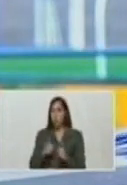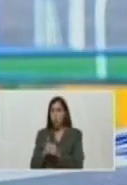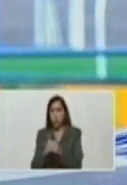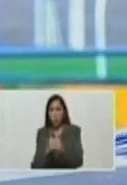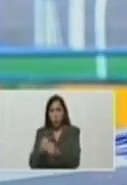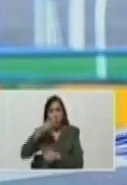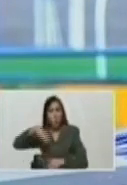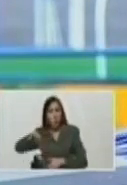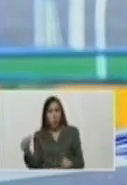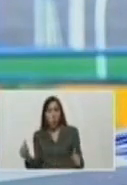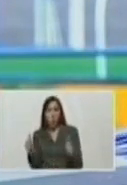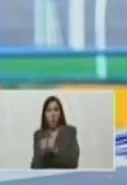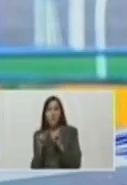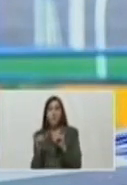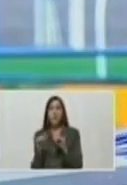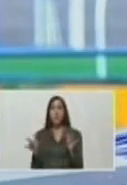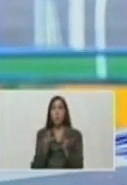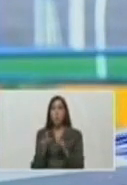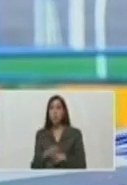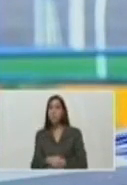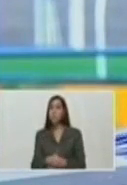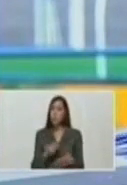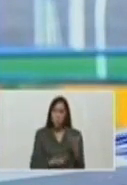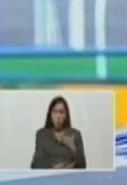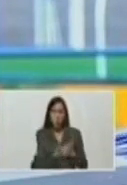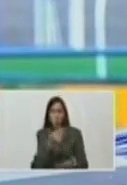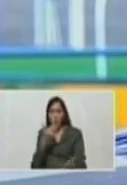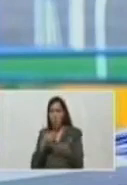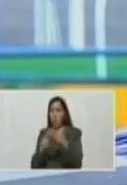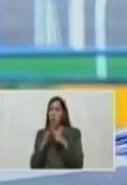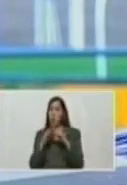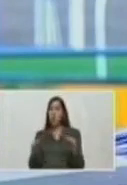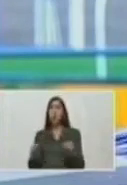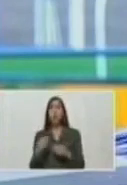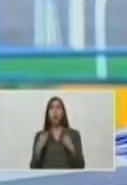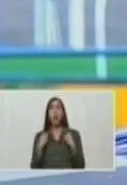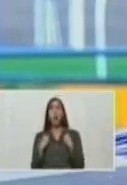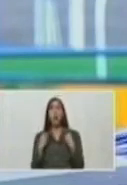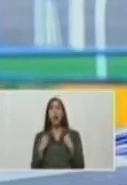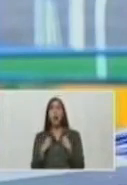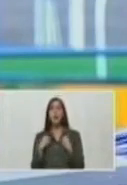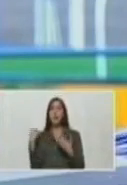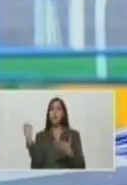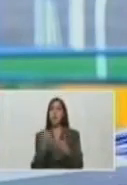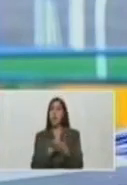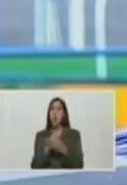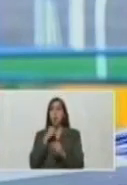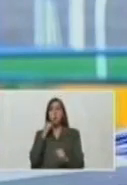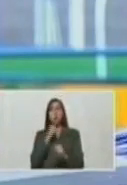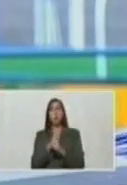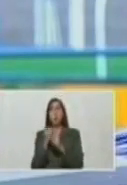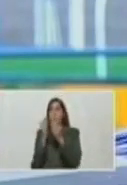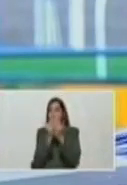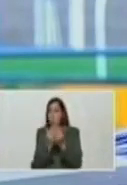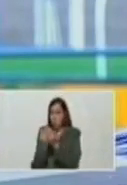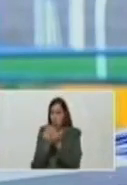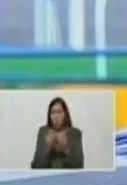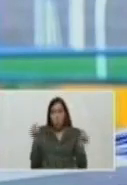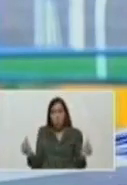pueblo, que puedan compartir las vivencias, las luchas, el trabajo, el estudio junto a la